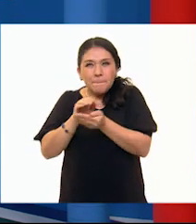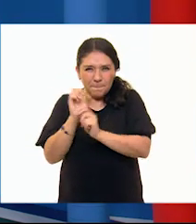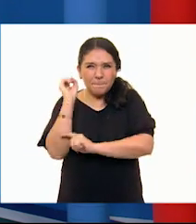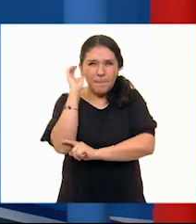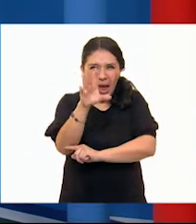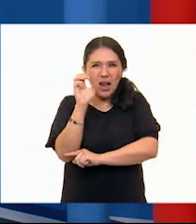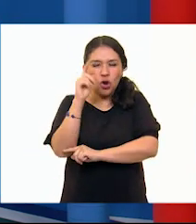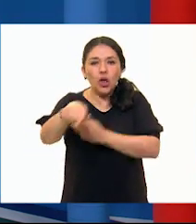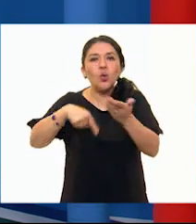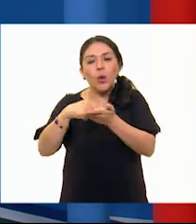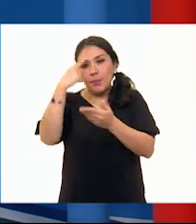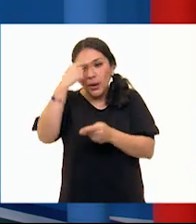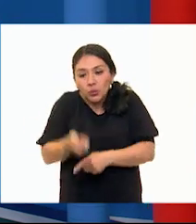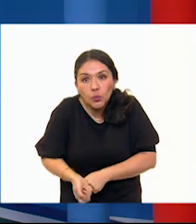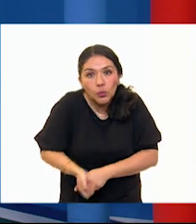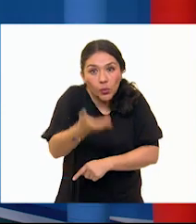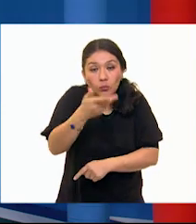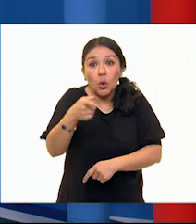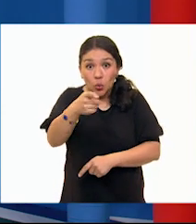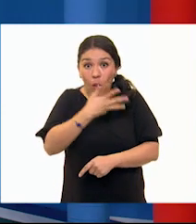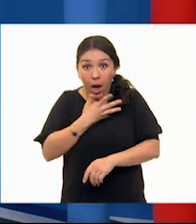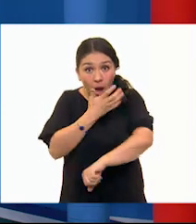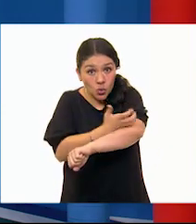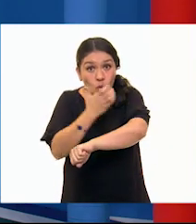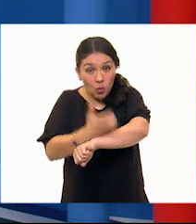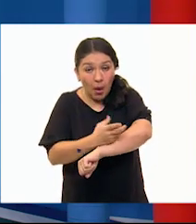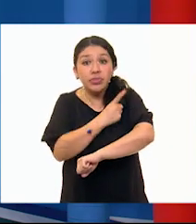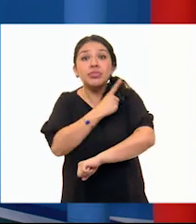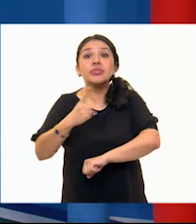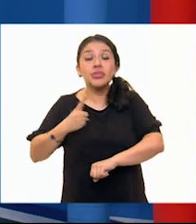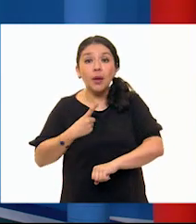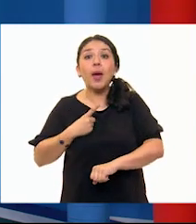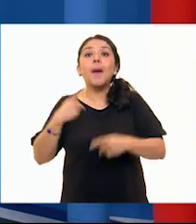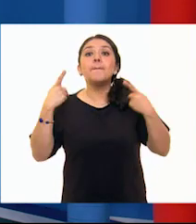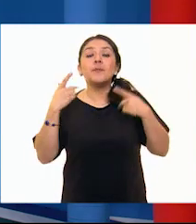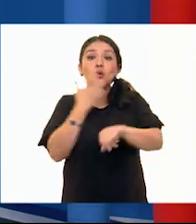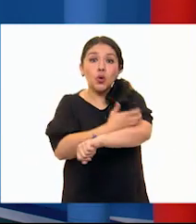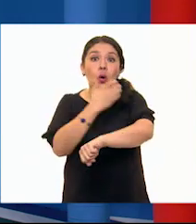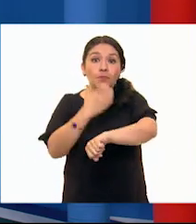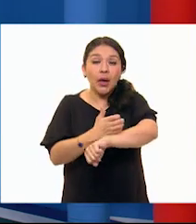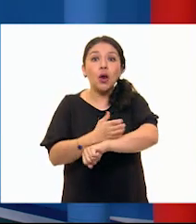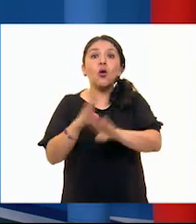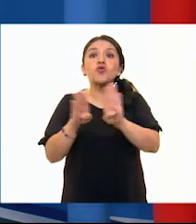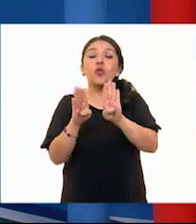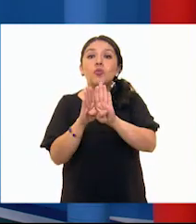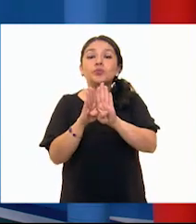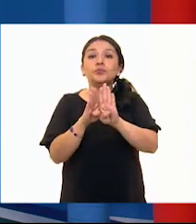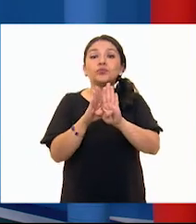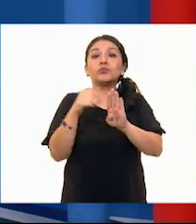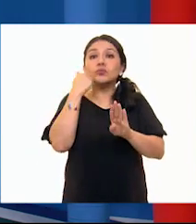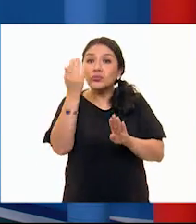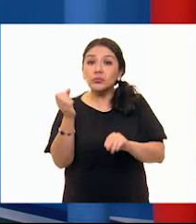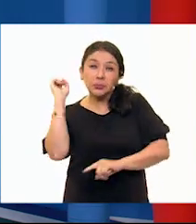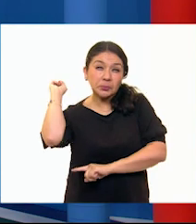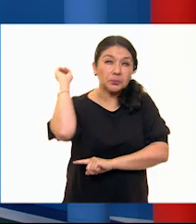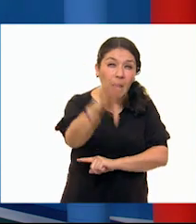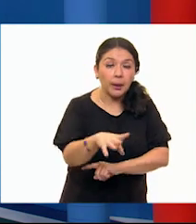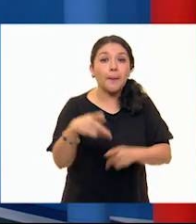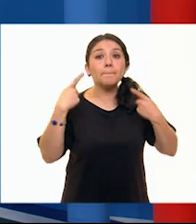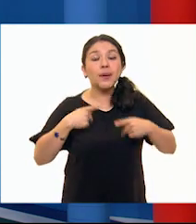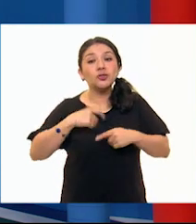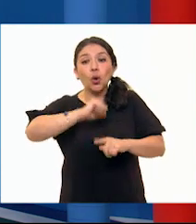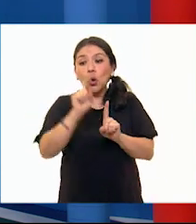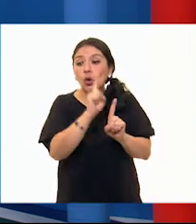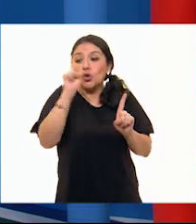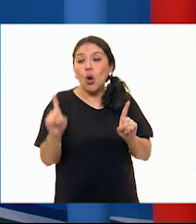de lanzamiento. Recuerda que si estás con alguien, uno debe lanzar las pelotas y el otro tratar de que choquen en la playera y caigan en la cubeta.